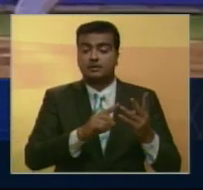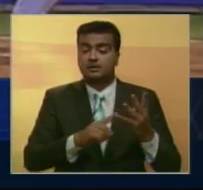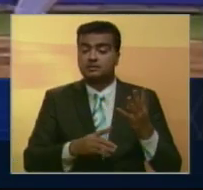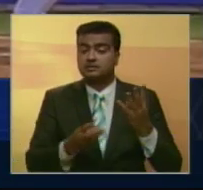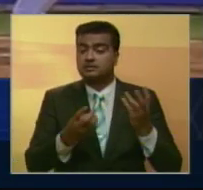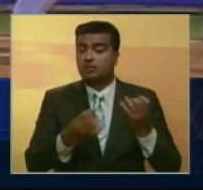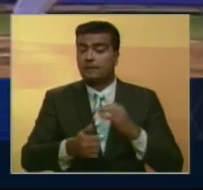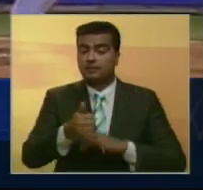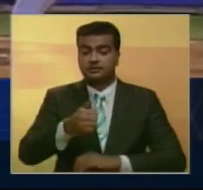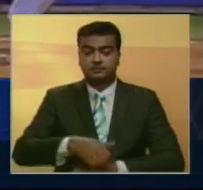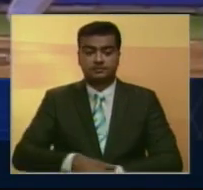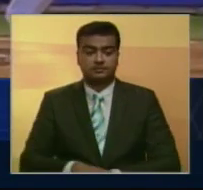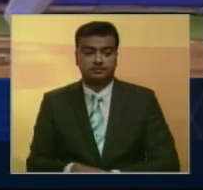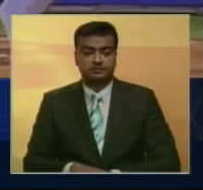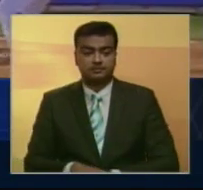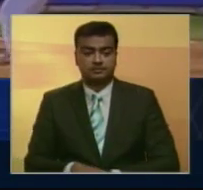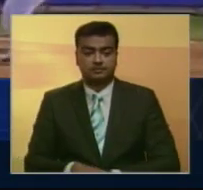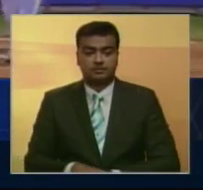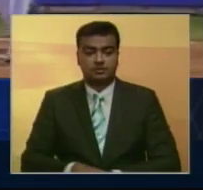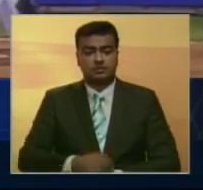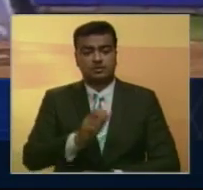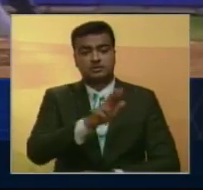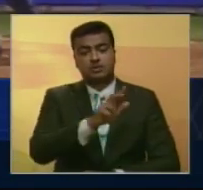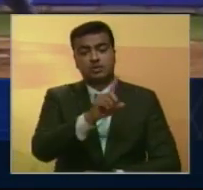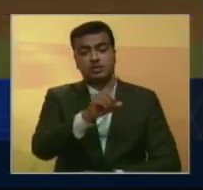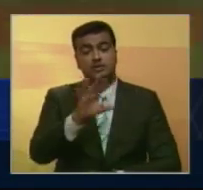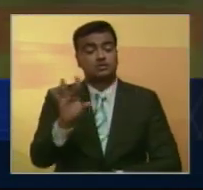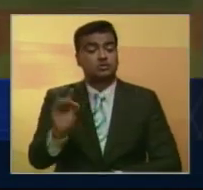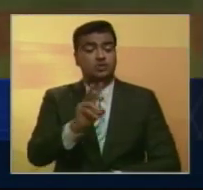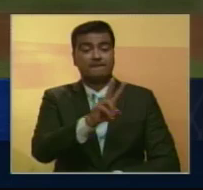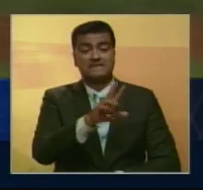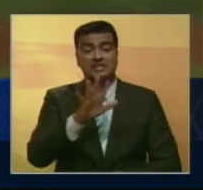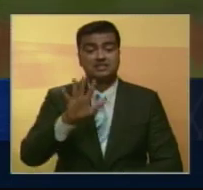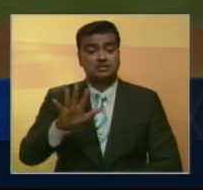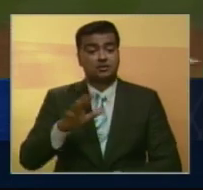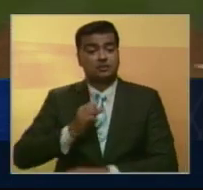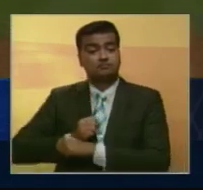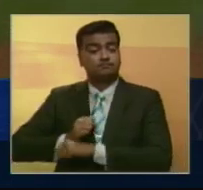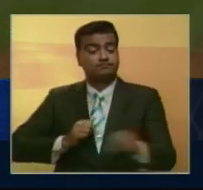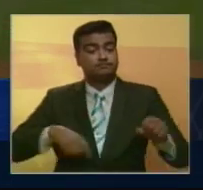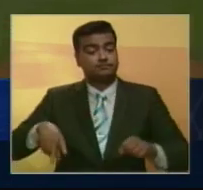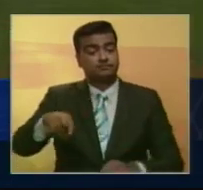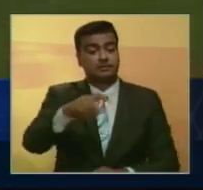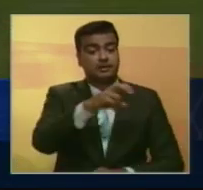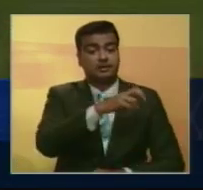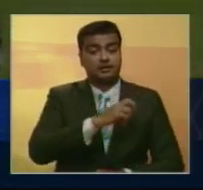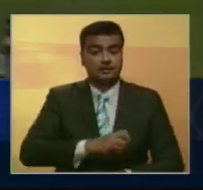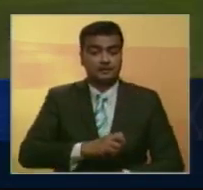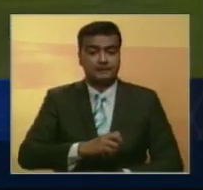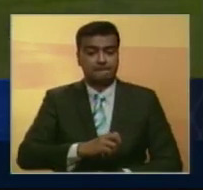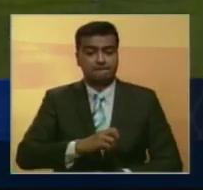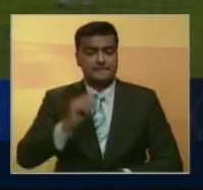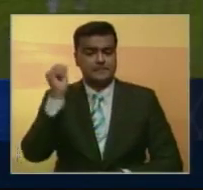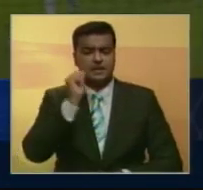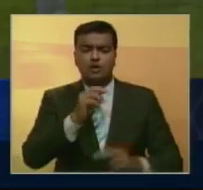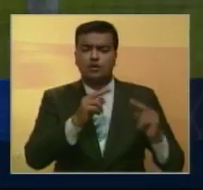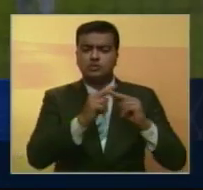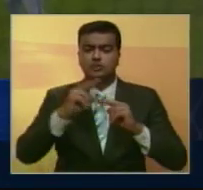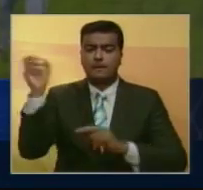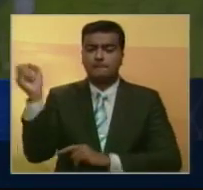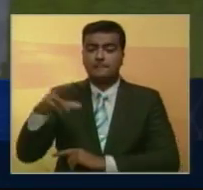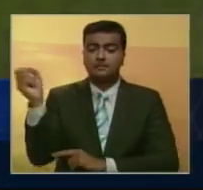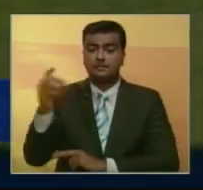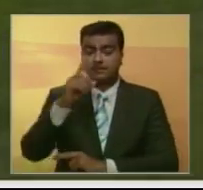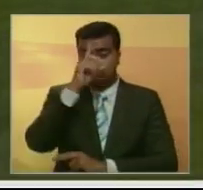más. Rodríguez terminó con promedio de 318 y 25 carreras impulsadas. Este sábado se conocerá el premio al pitcher del